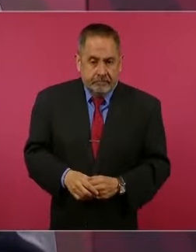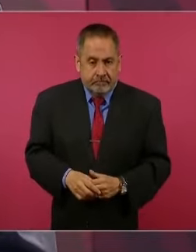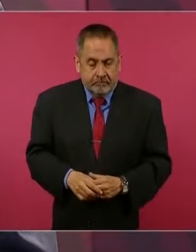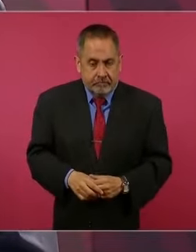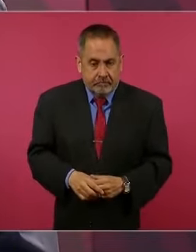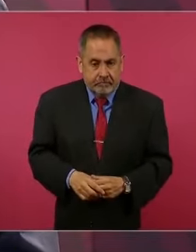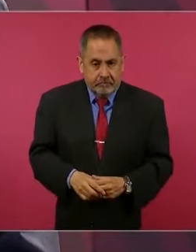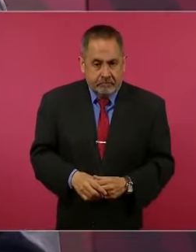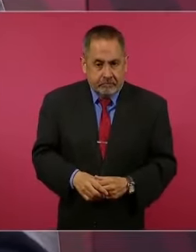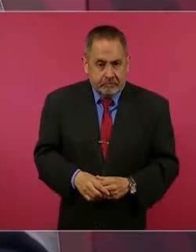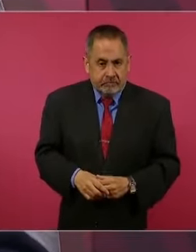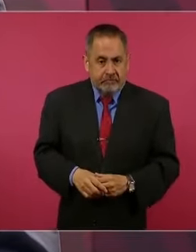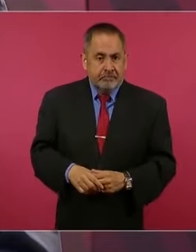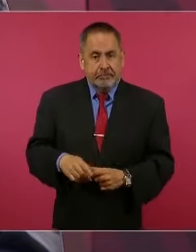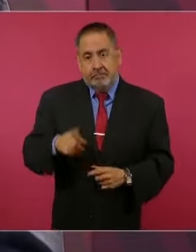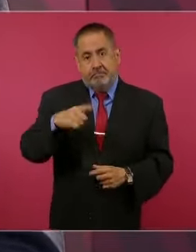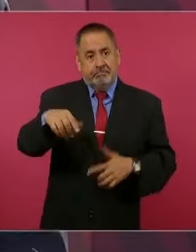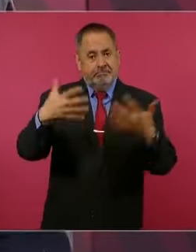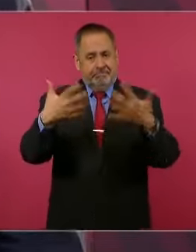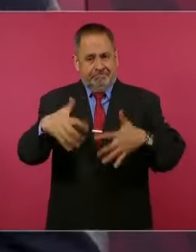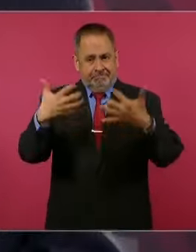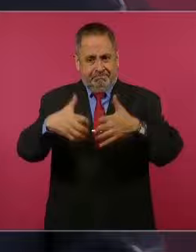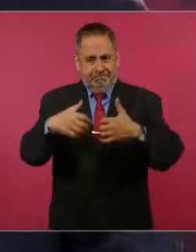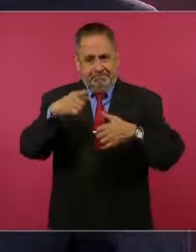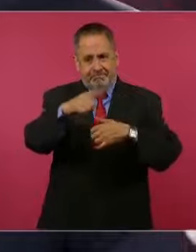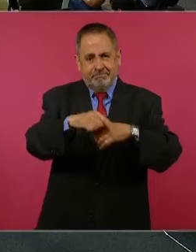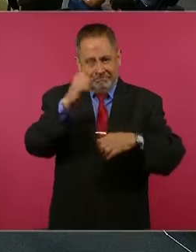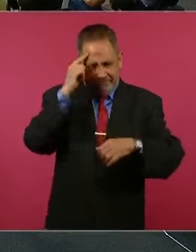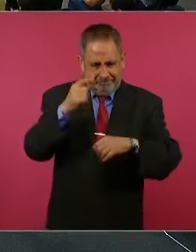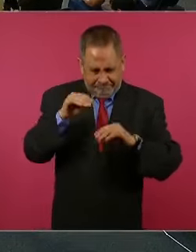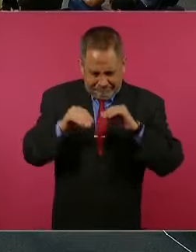Ah la industria de